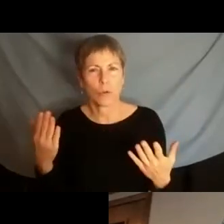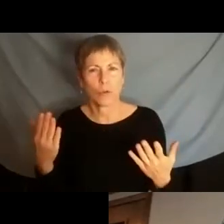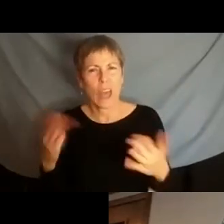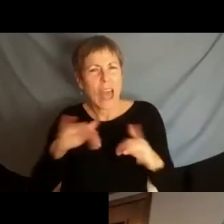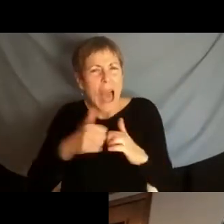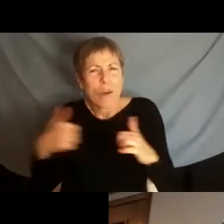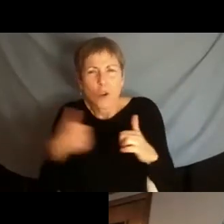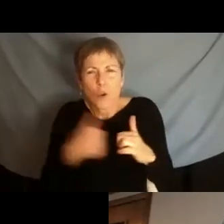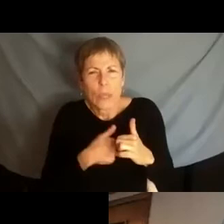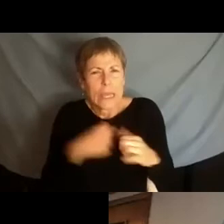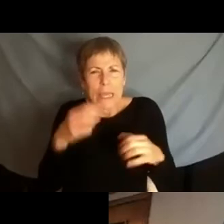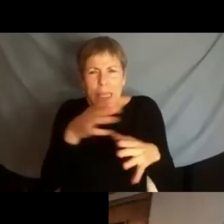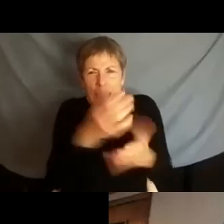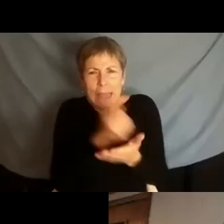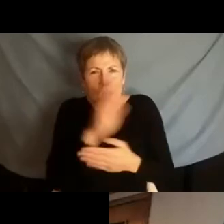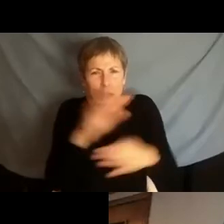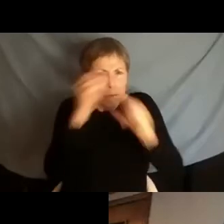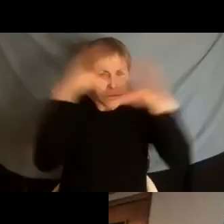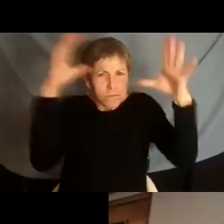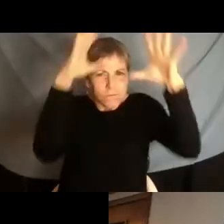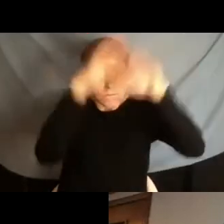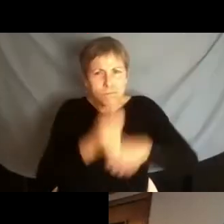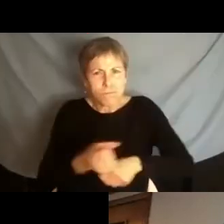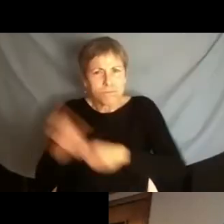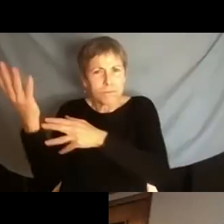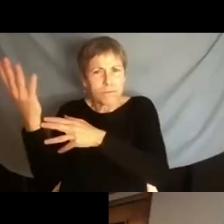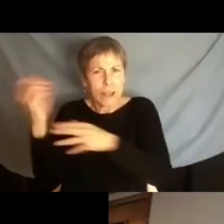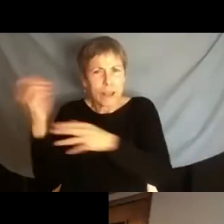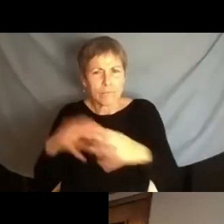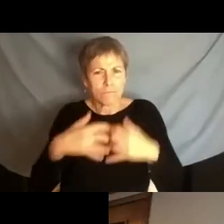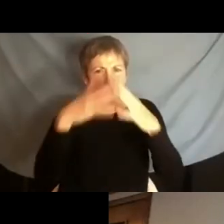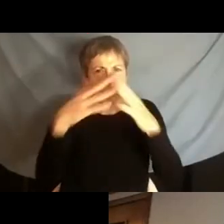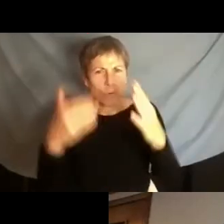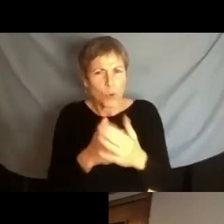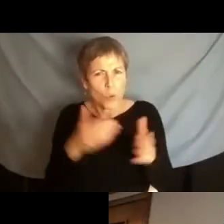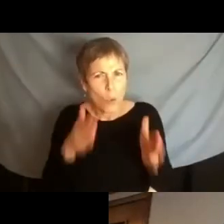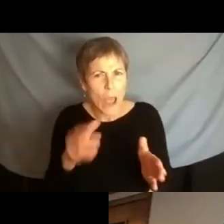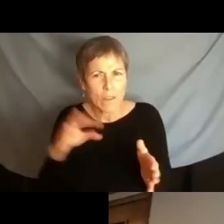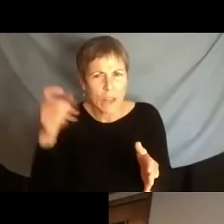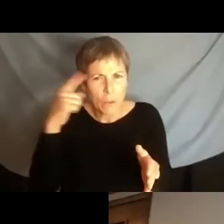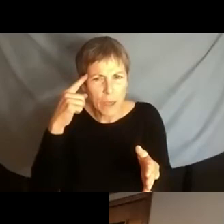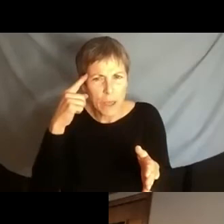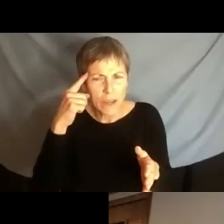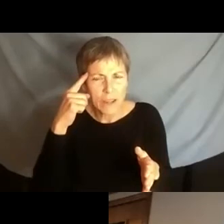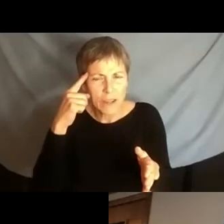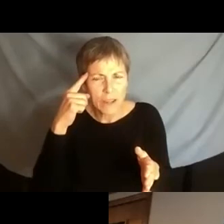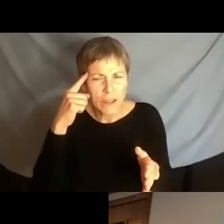fronteras abiertas y que pensar qué tenemos que hacer para desmantelar y abolir el Estado,